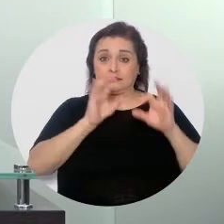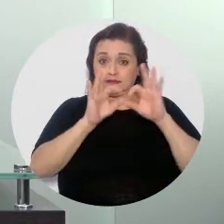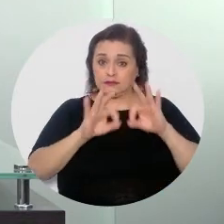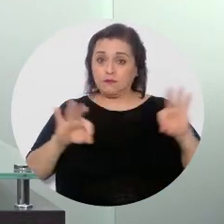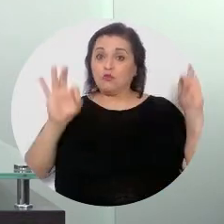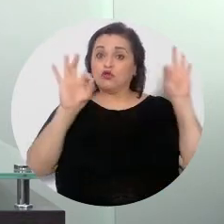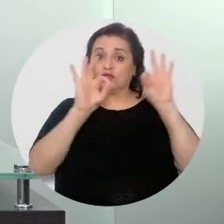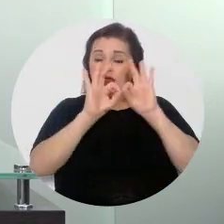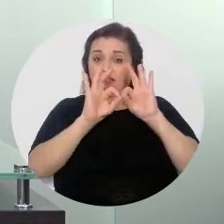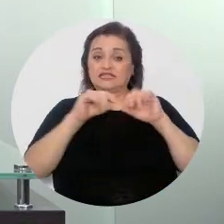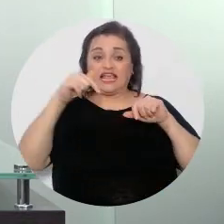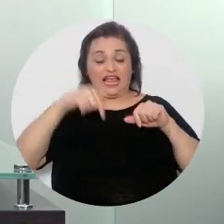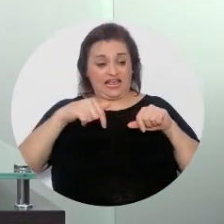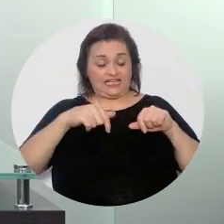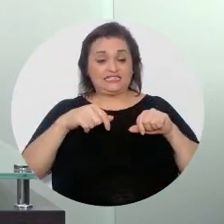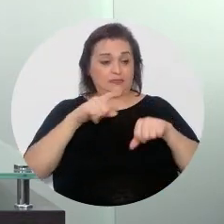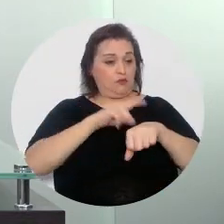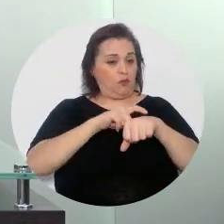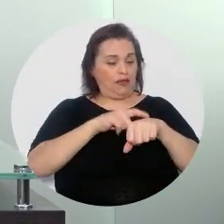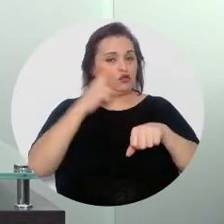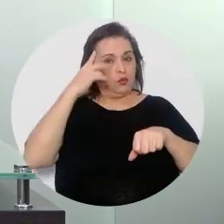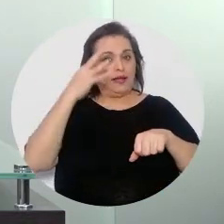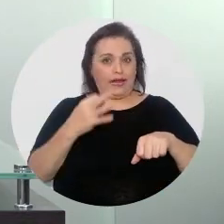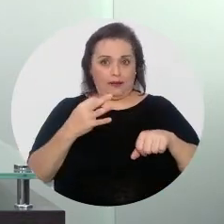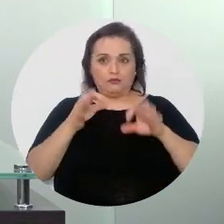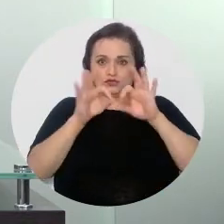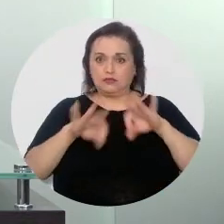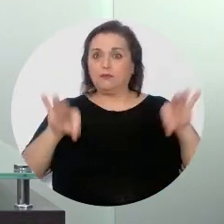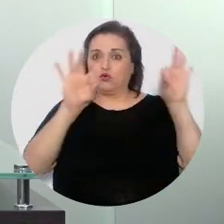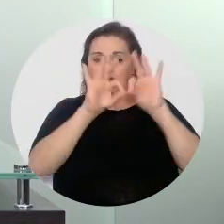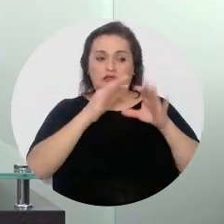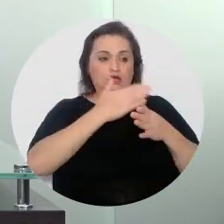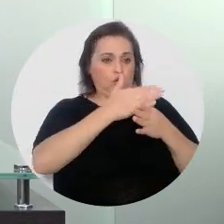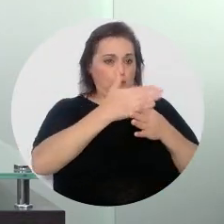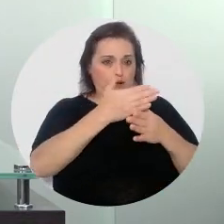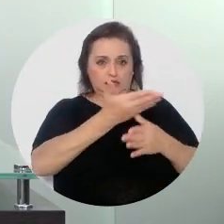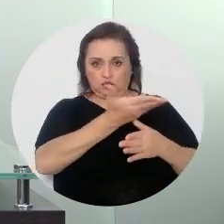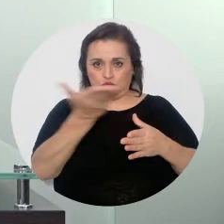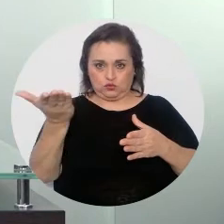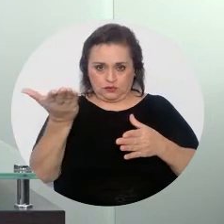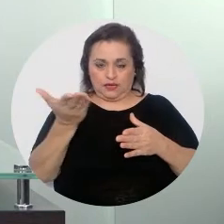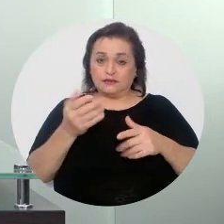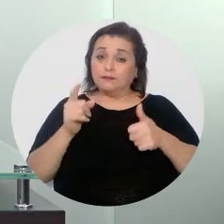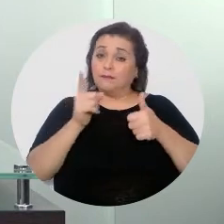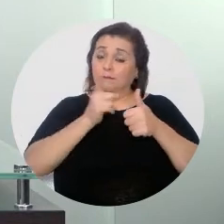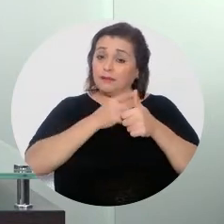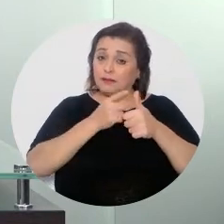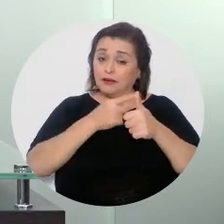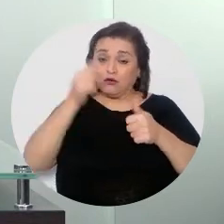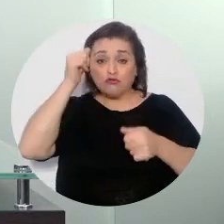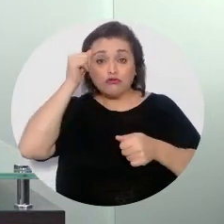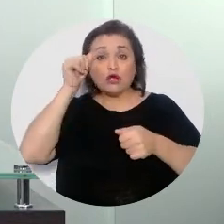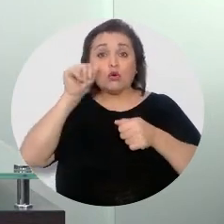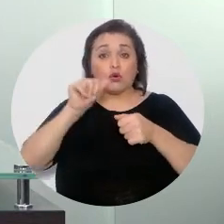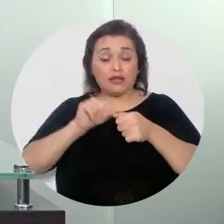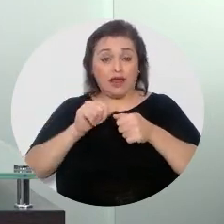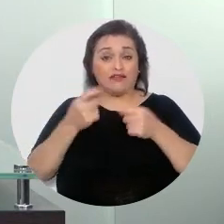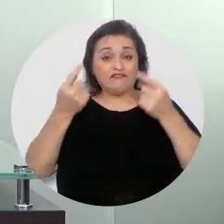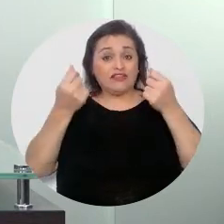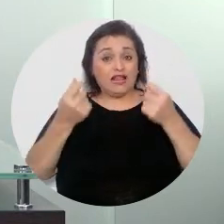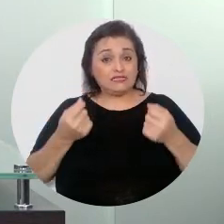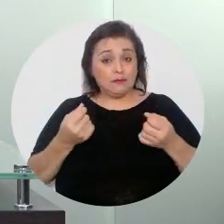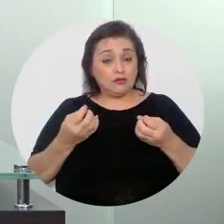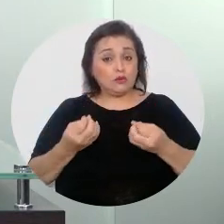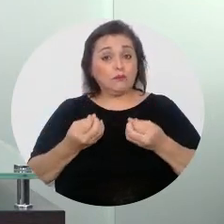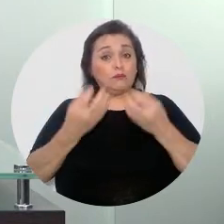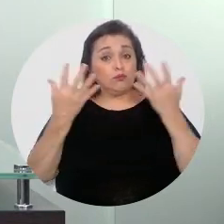características importantes que en esta oportunidad estimamos importante compartir con todos ustedes. Primero que todo, recordar